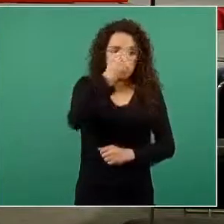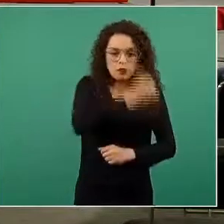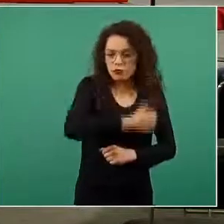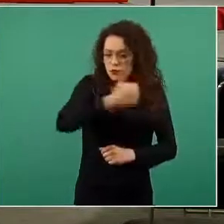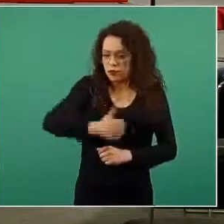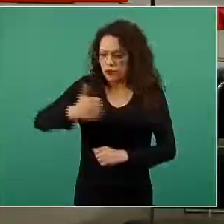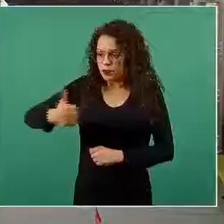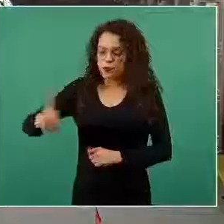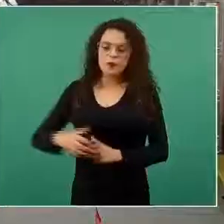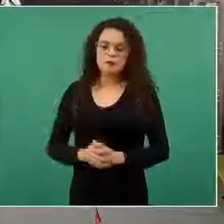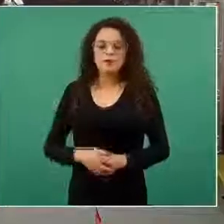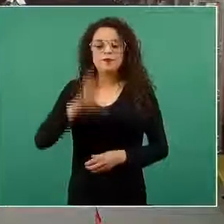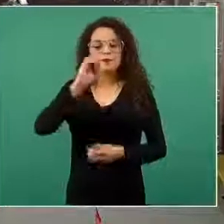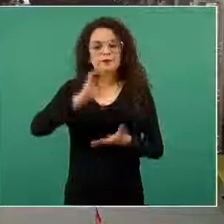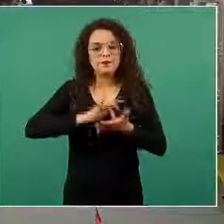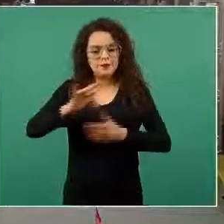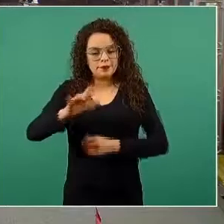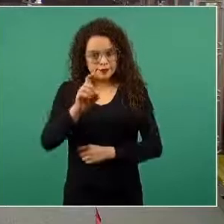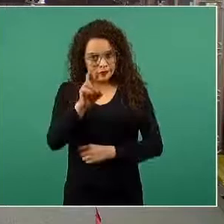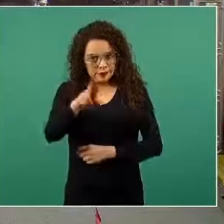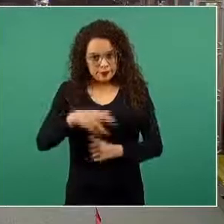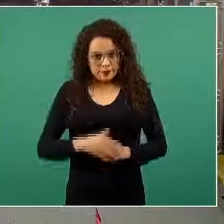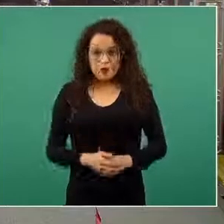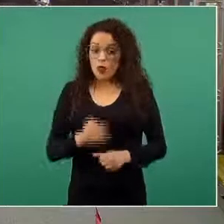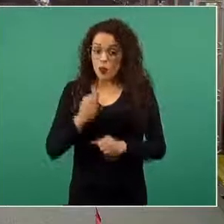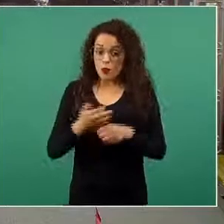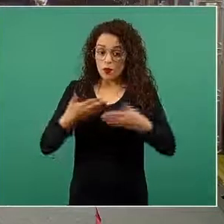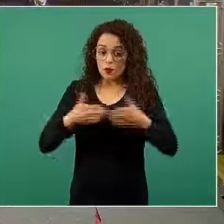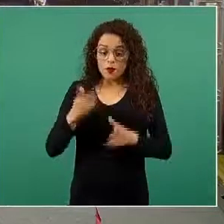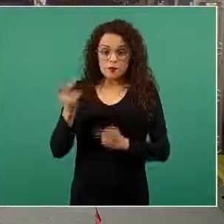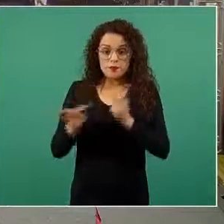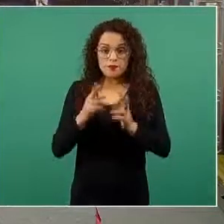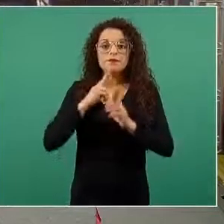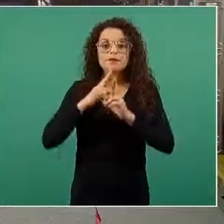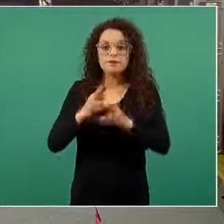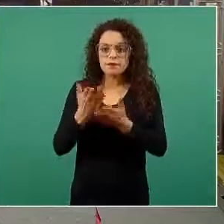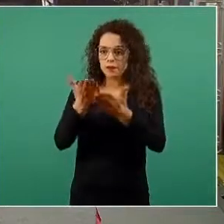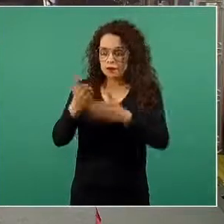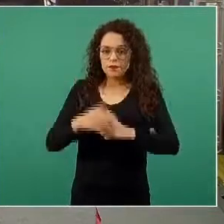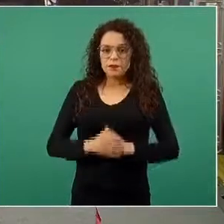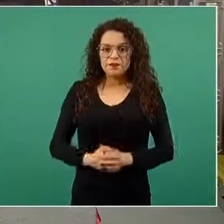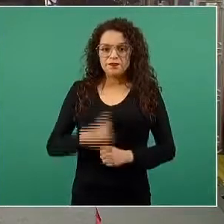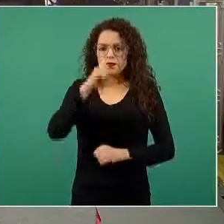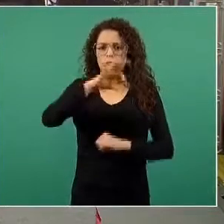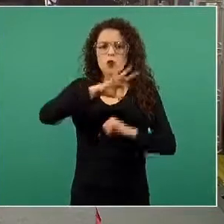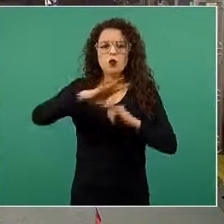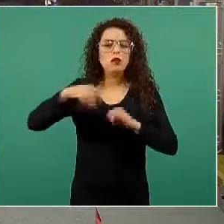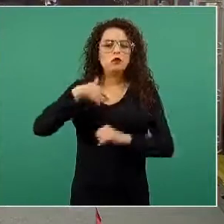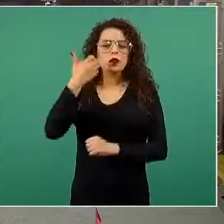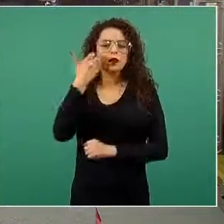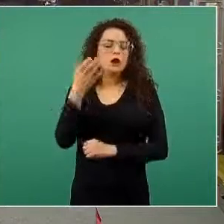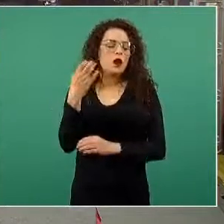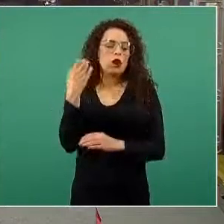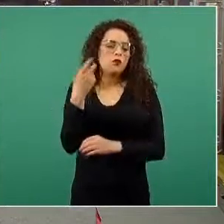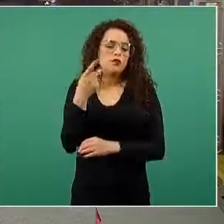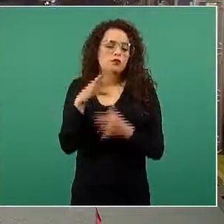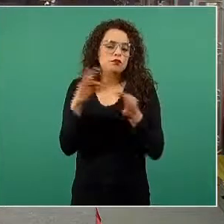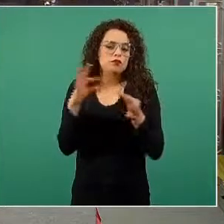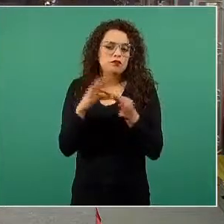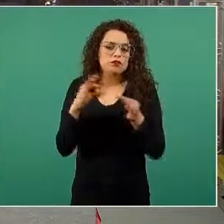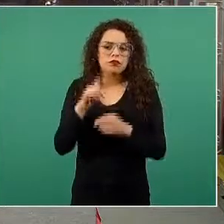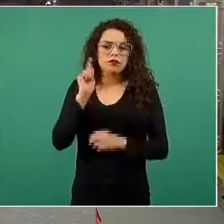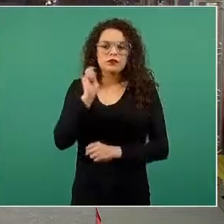gracias, doctor. Muchas gracias. Pues vamos a abrir a preguntas. Solo quiero hacer un último comentario de algo que también nos da